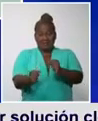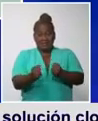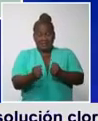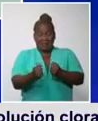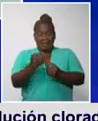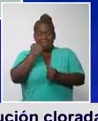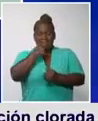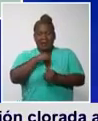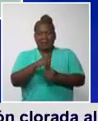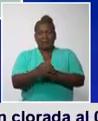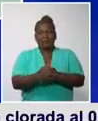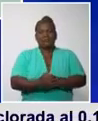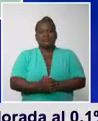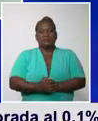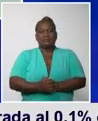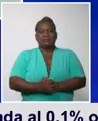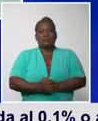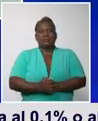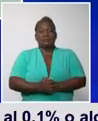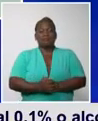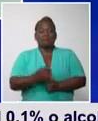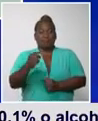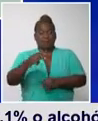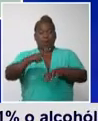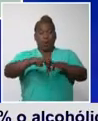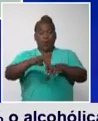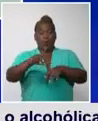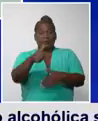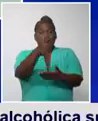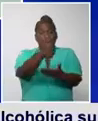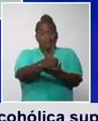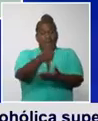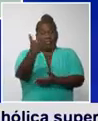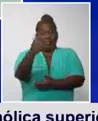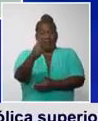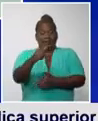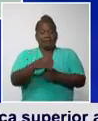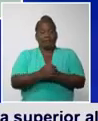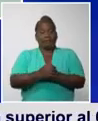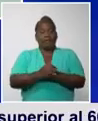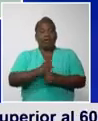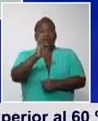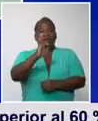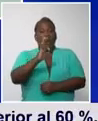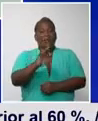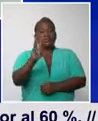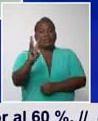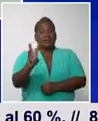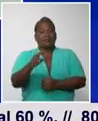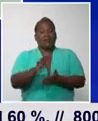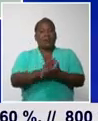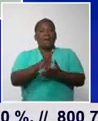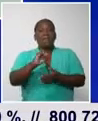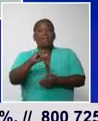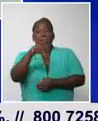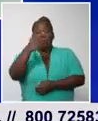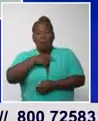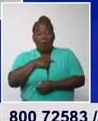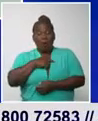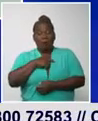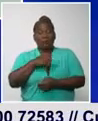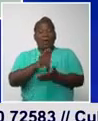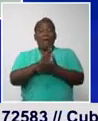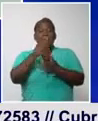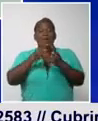de restricción. El mayor número en el municipio cabecera, 10, Franpaís con 3, Moa, Mayarí con 2 cada